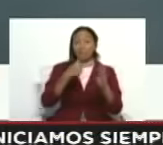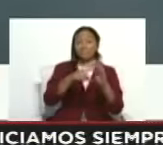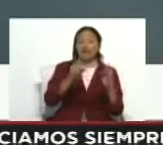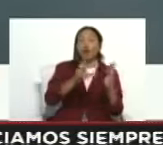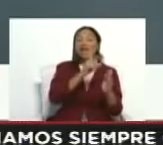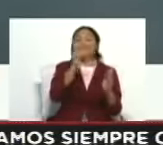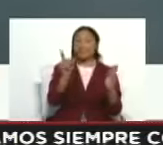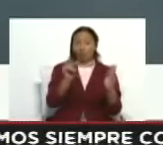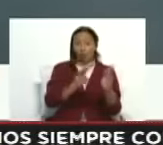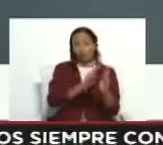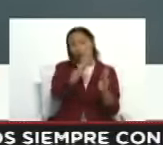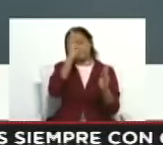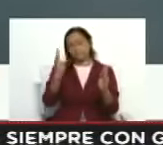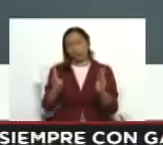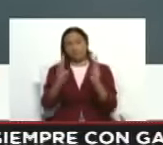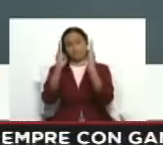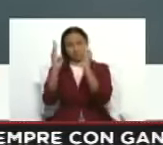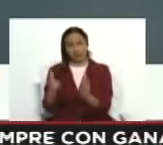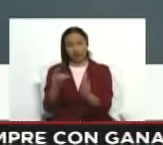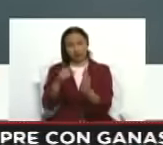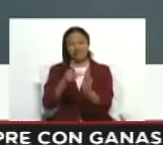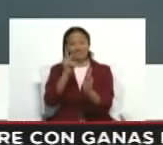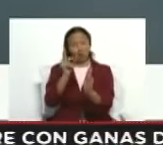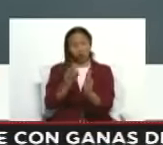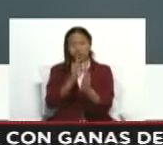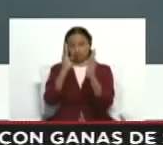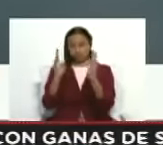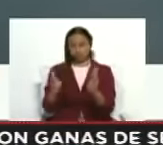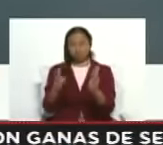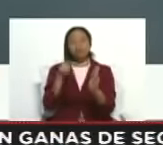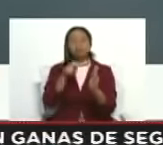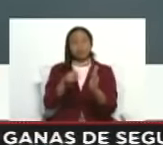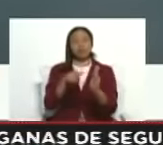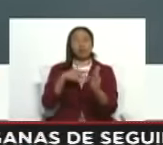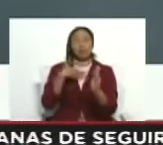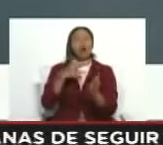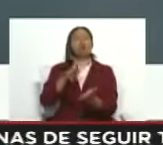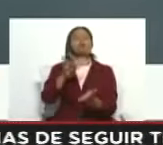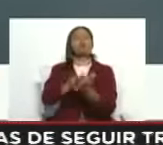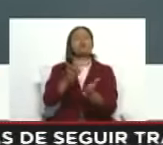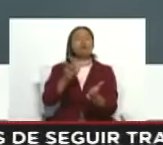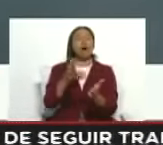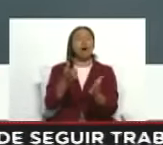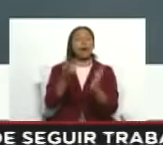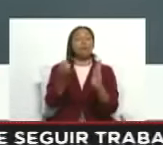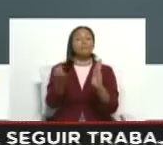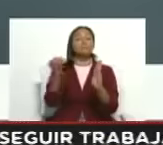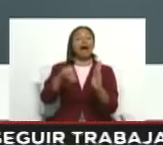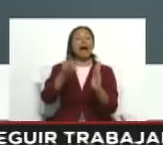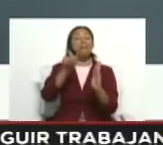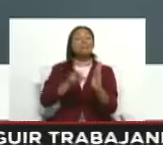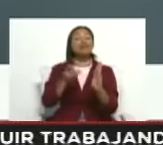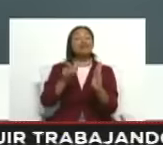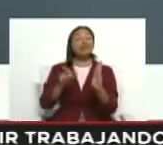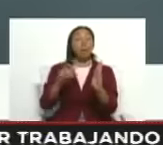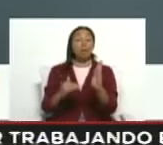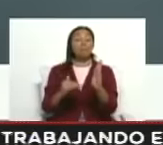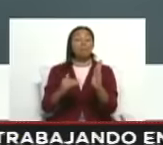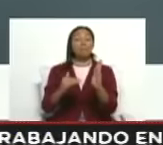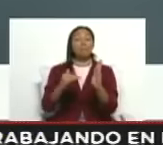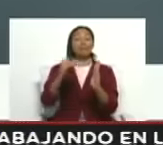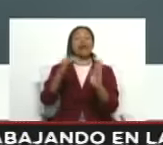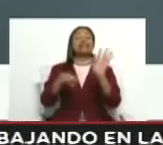fase, yo te puedo ya confirmar que el número asciende a 14